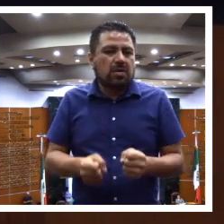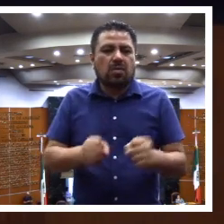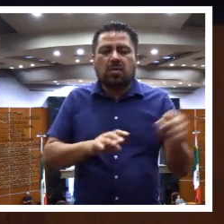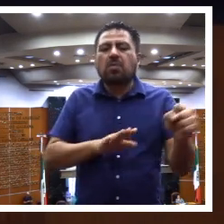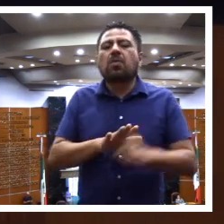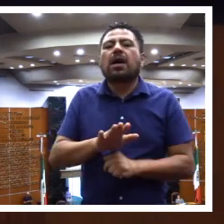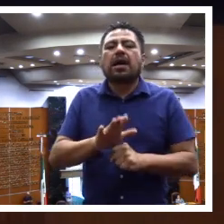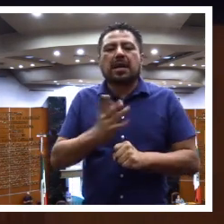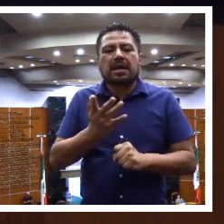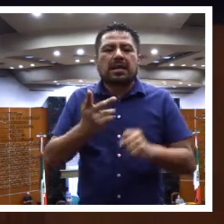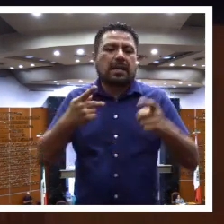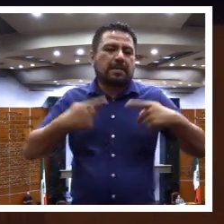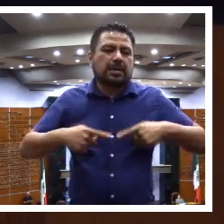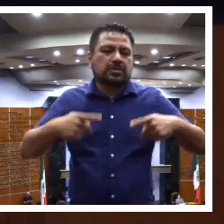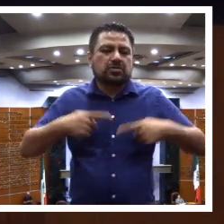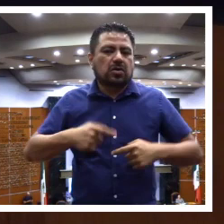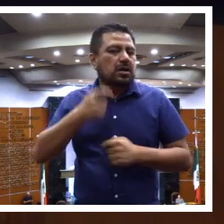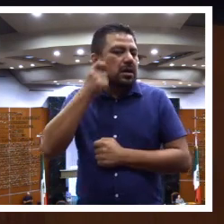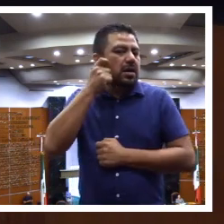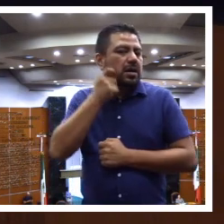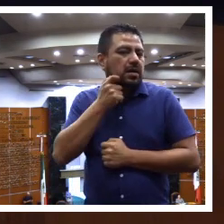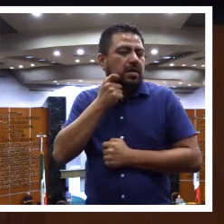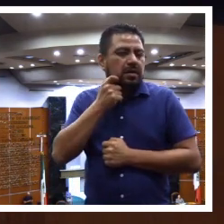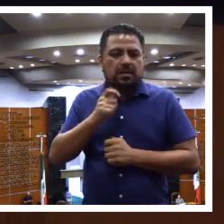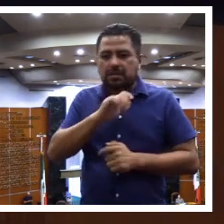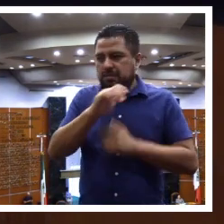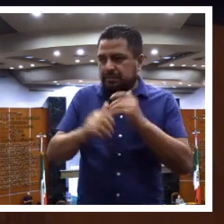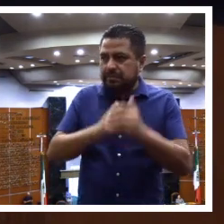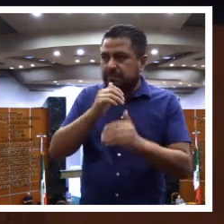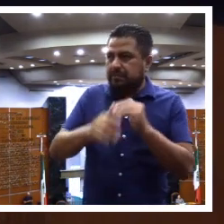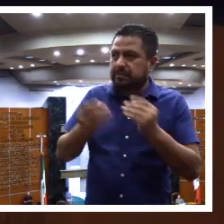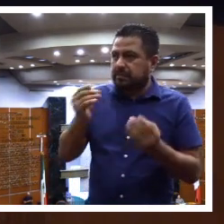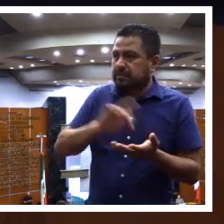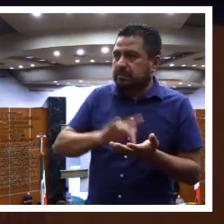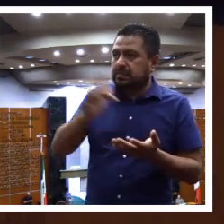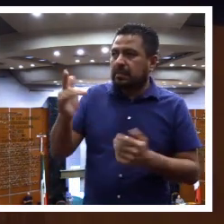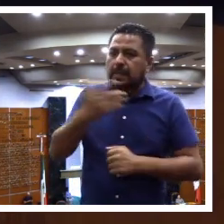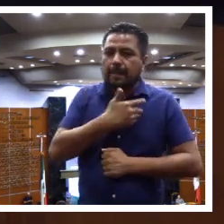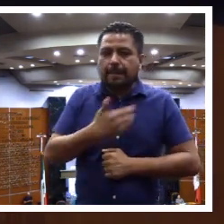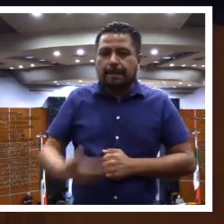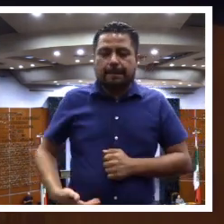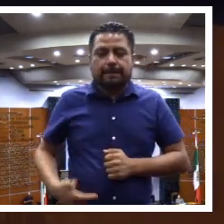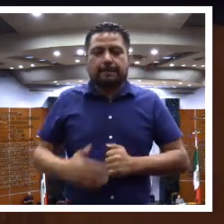las y los guerrerenses es cuanto diputada presidenta